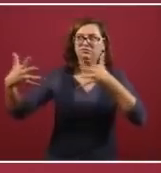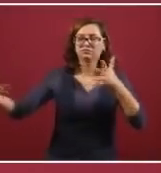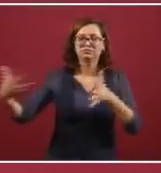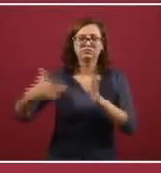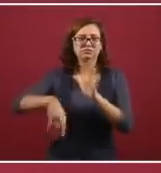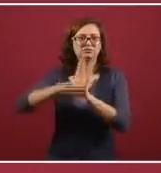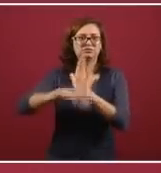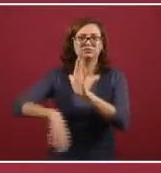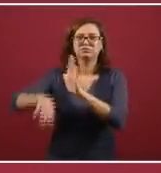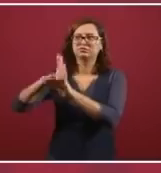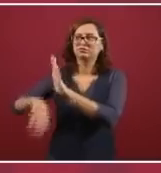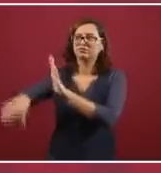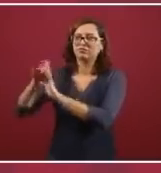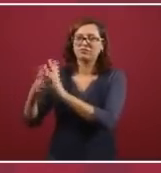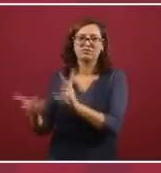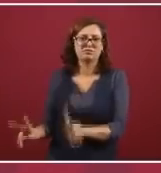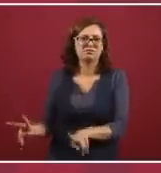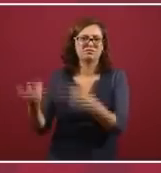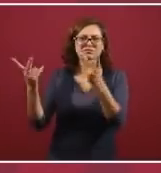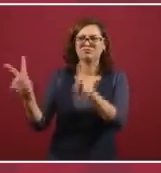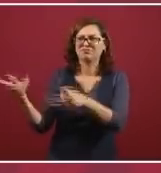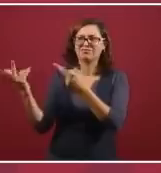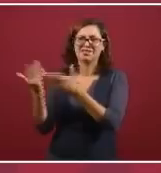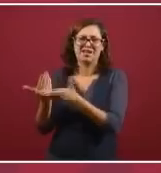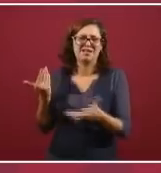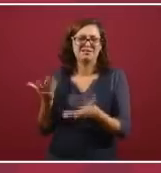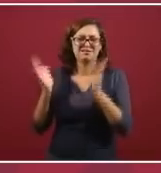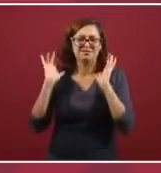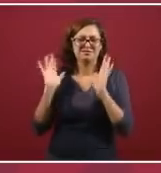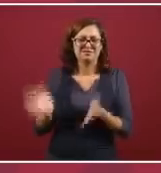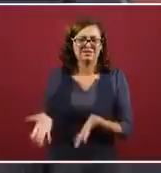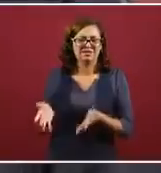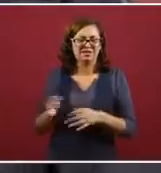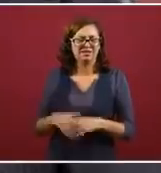tenía esta persona